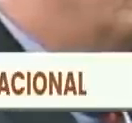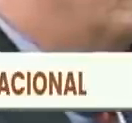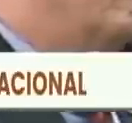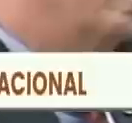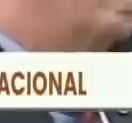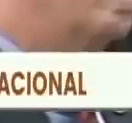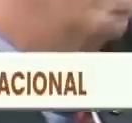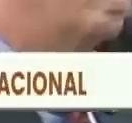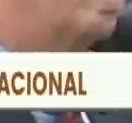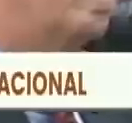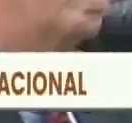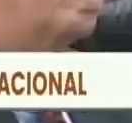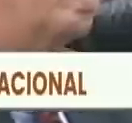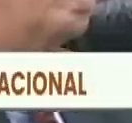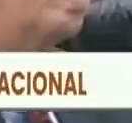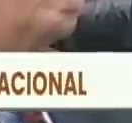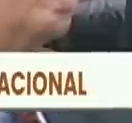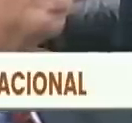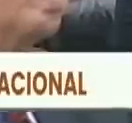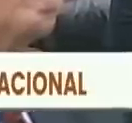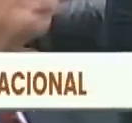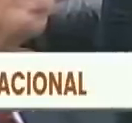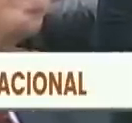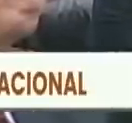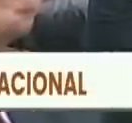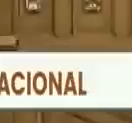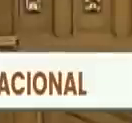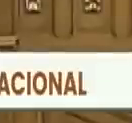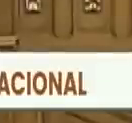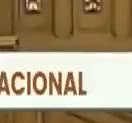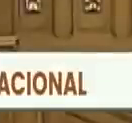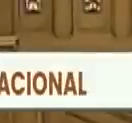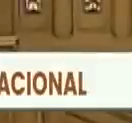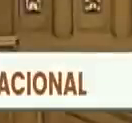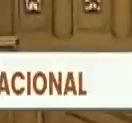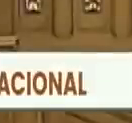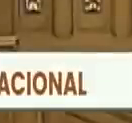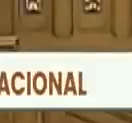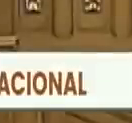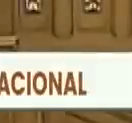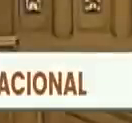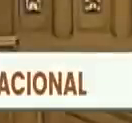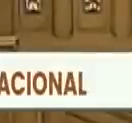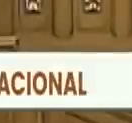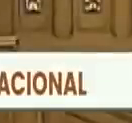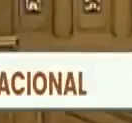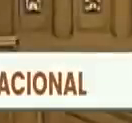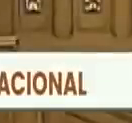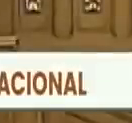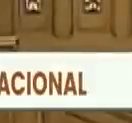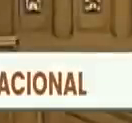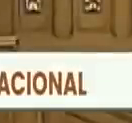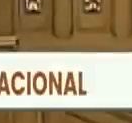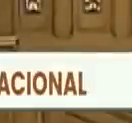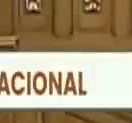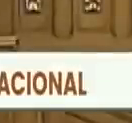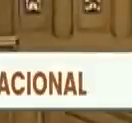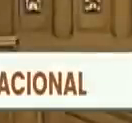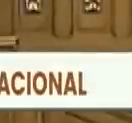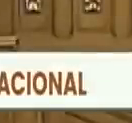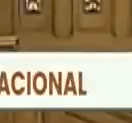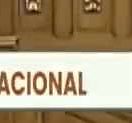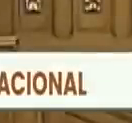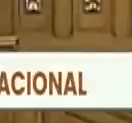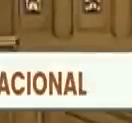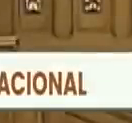asesinaron vilmente al presidente Muammar Gaddafi. Pero siguen en su empeño y no le ha bastado todo el daño que han